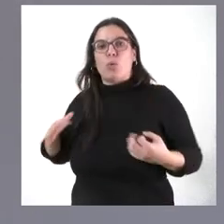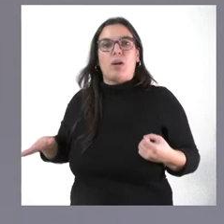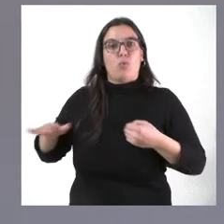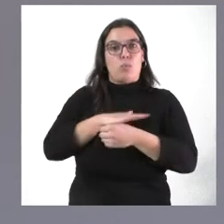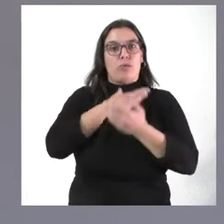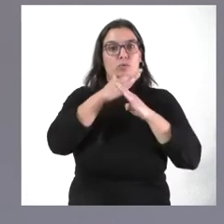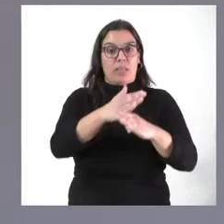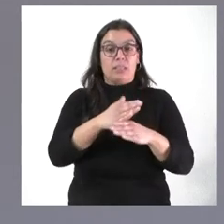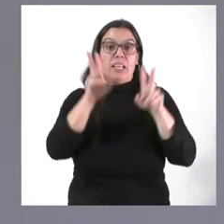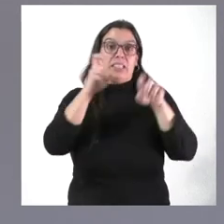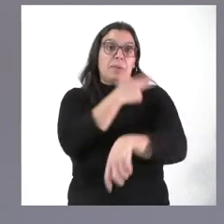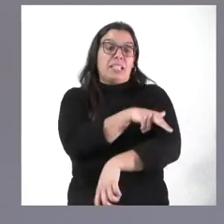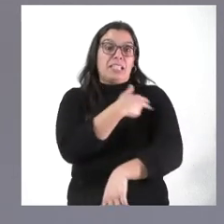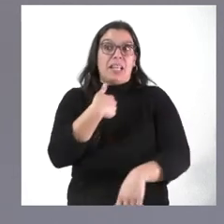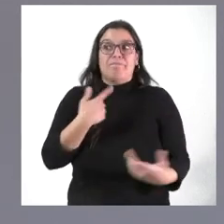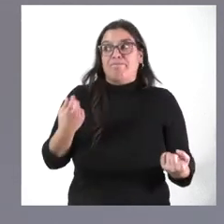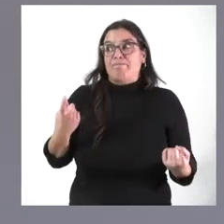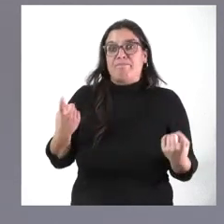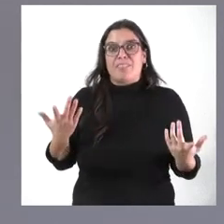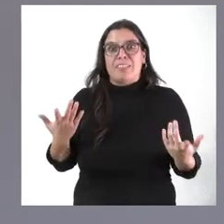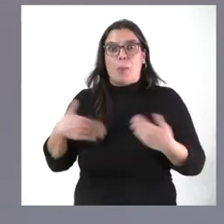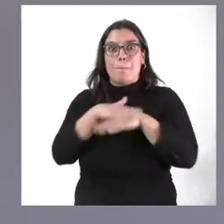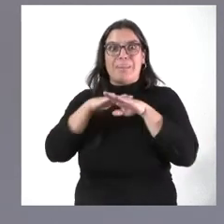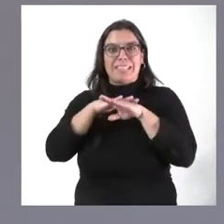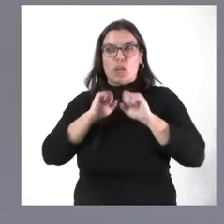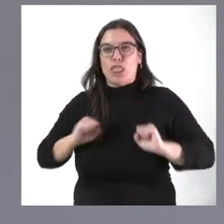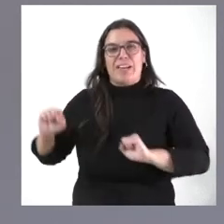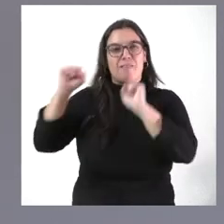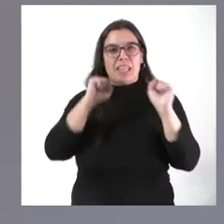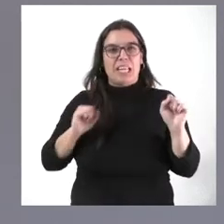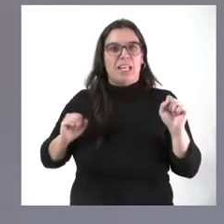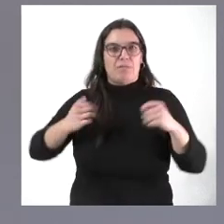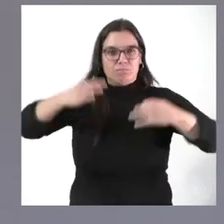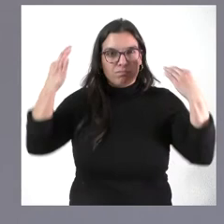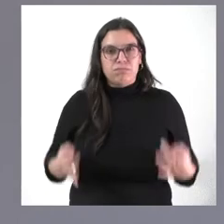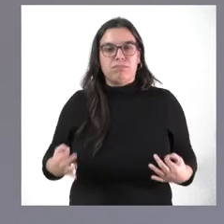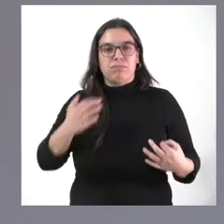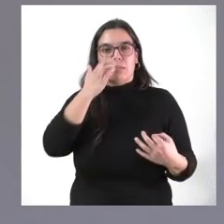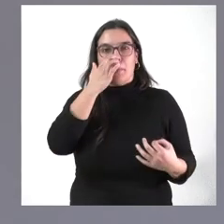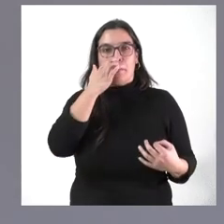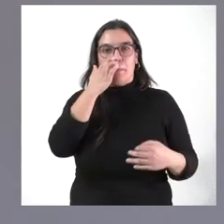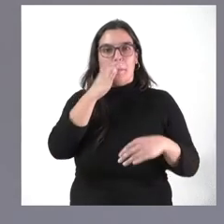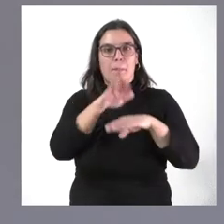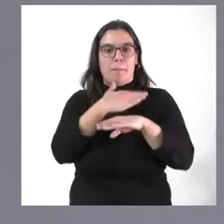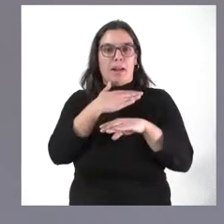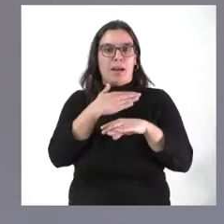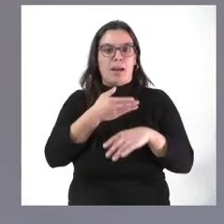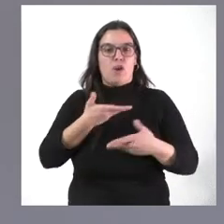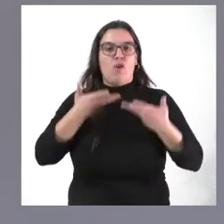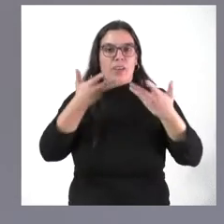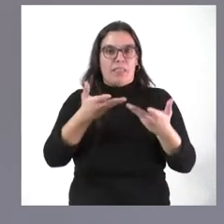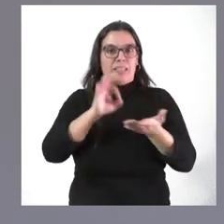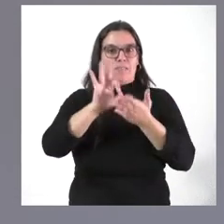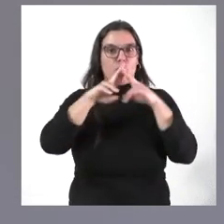sanitaria pues echamos de menos un ministerio que claramente abogue por una financiación autonómica que garantice la suficiencia en la prestación del servicio público